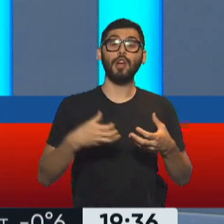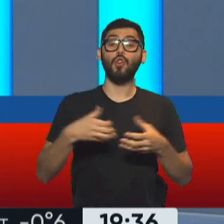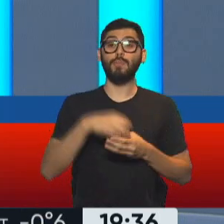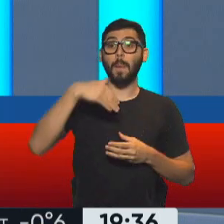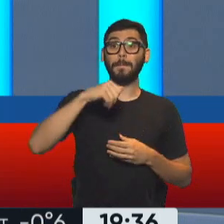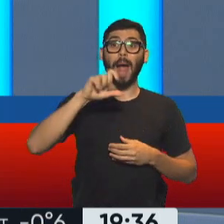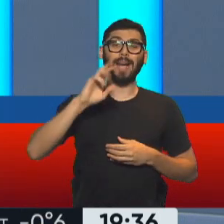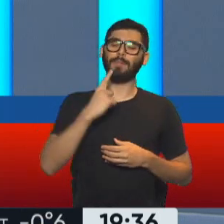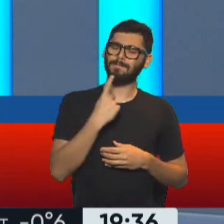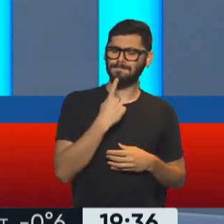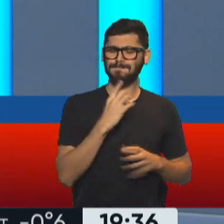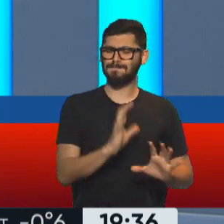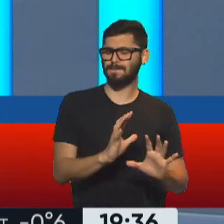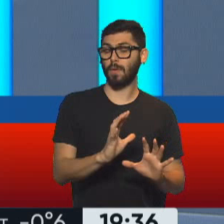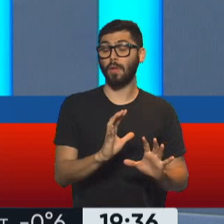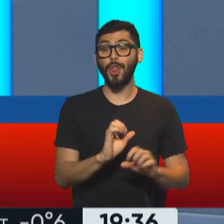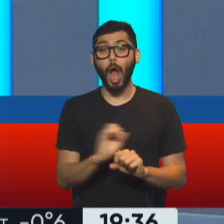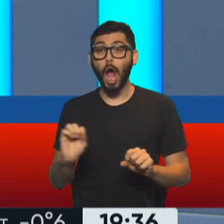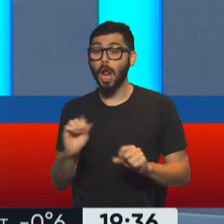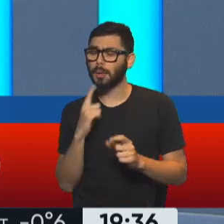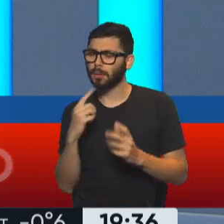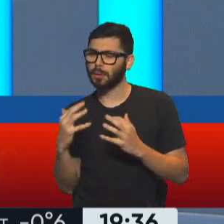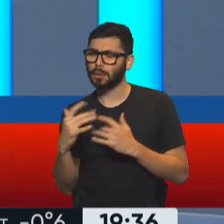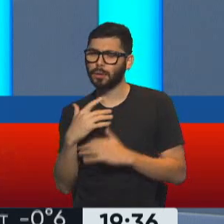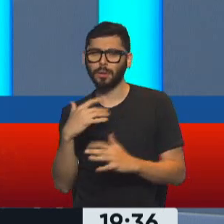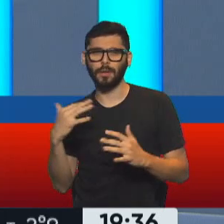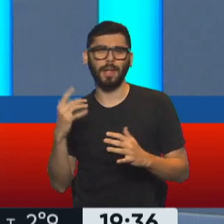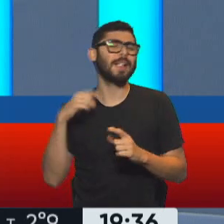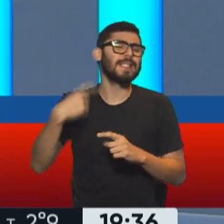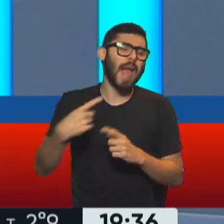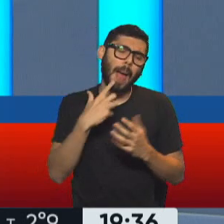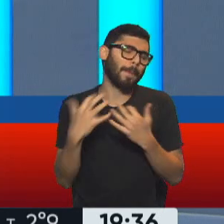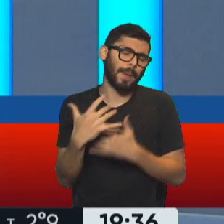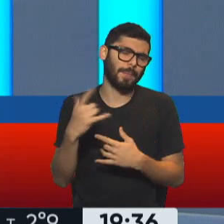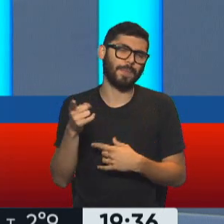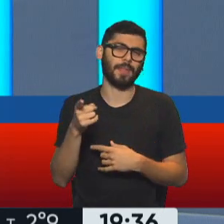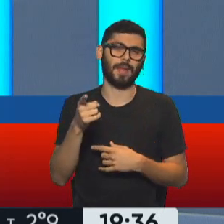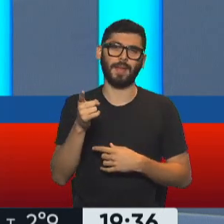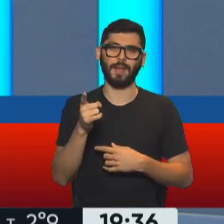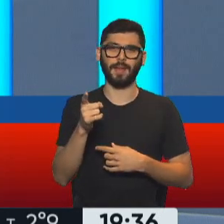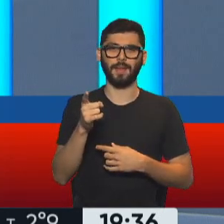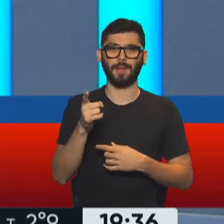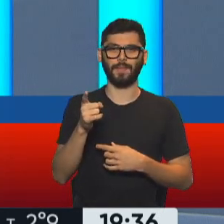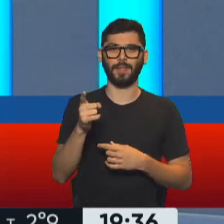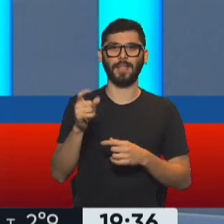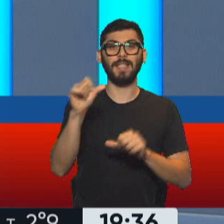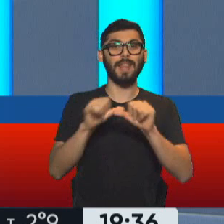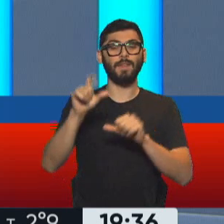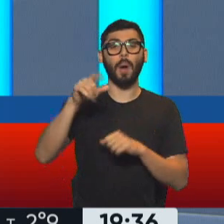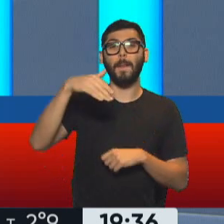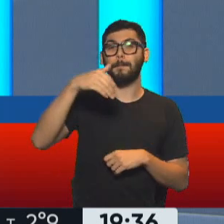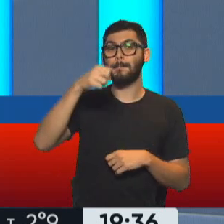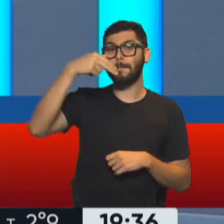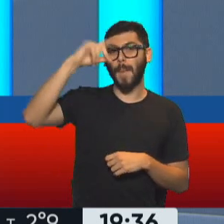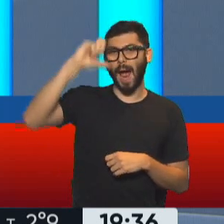medio en silencio empezó a sonar el nombre y siempre suena es el del neurocientífico facundo manes